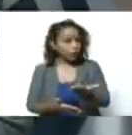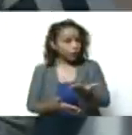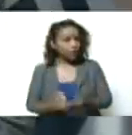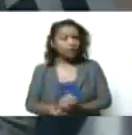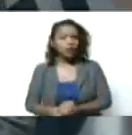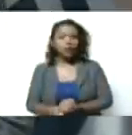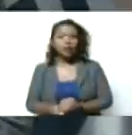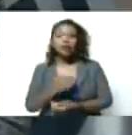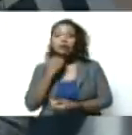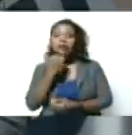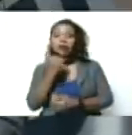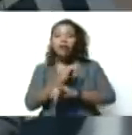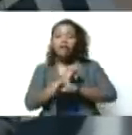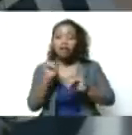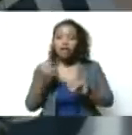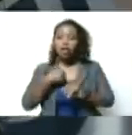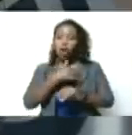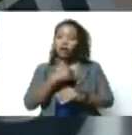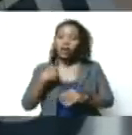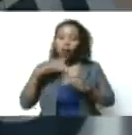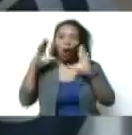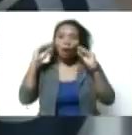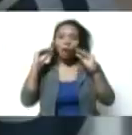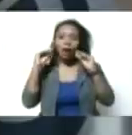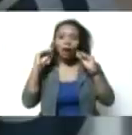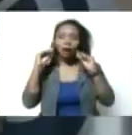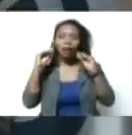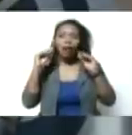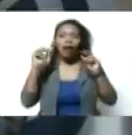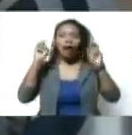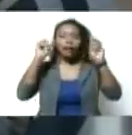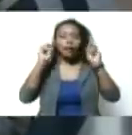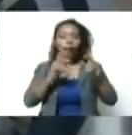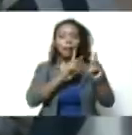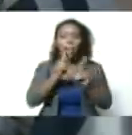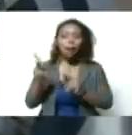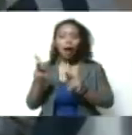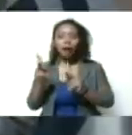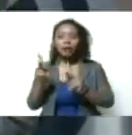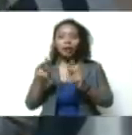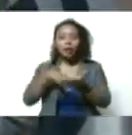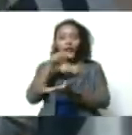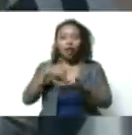para terminar, quiero hablar del plan especial de regularización